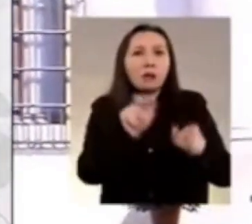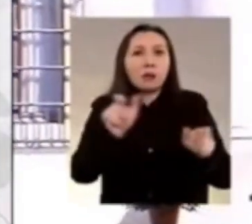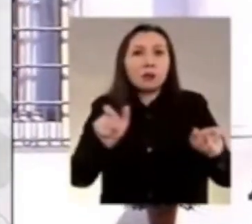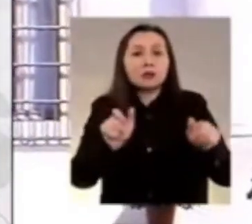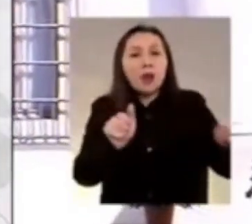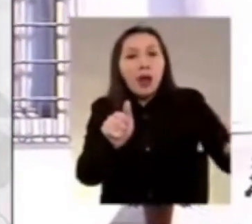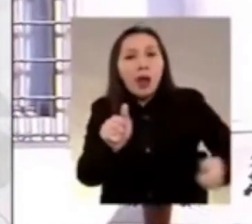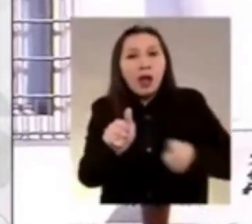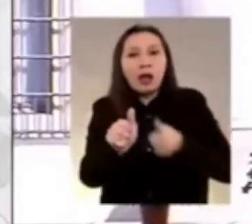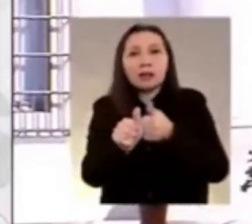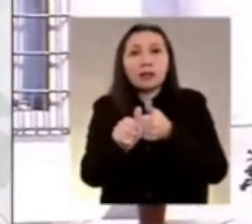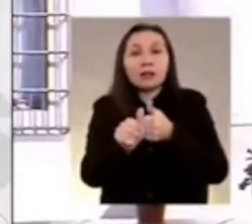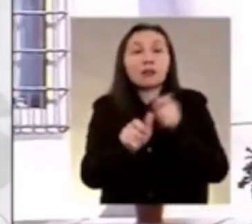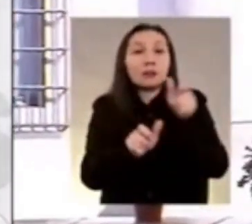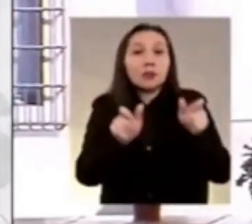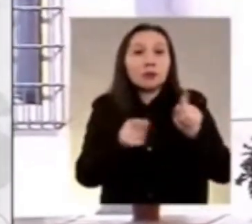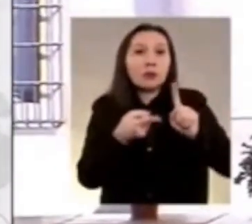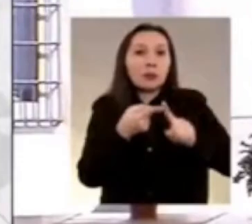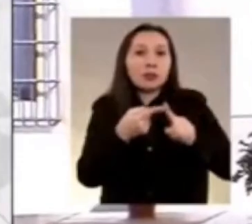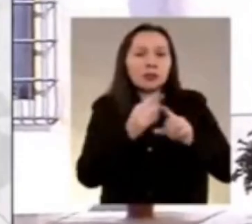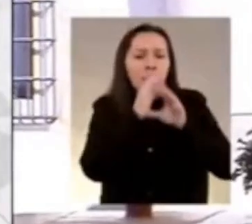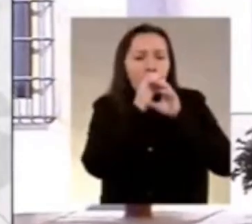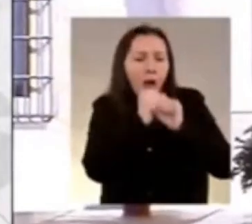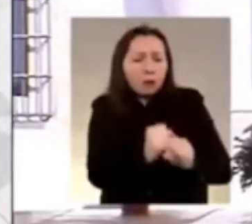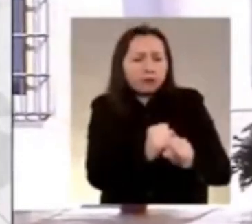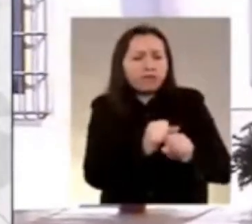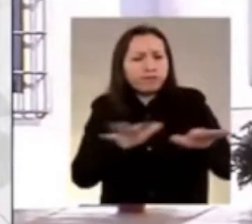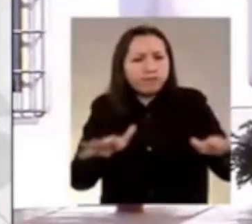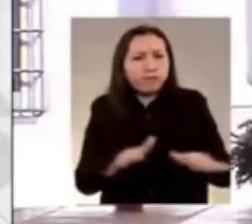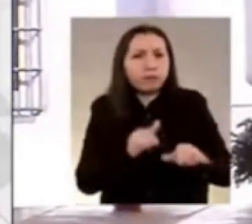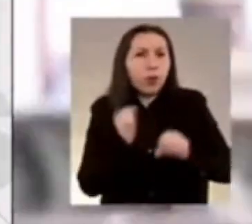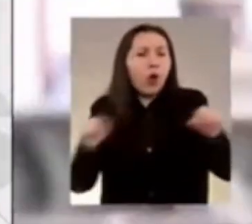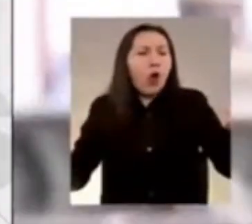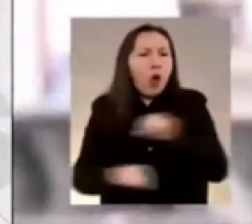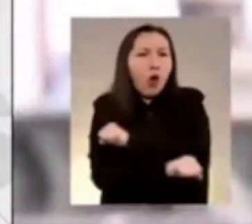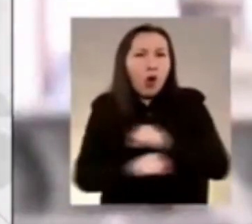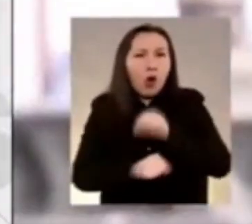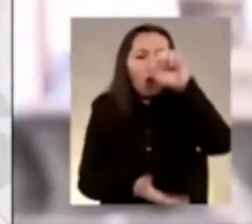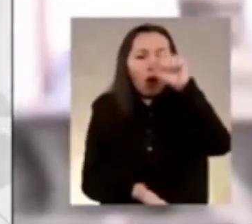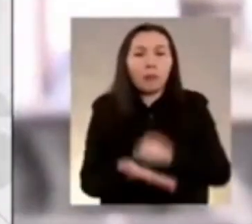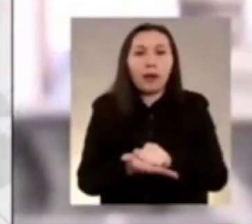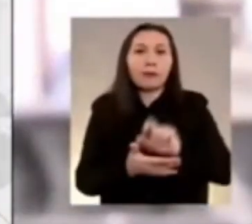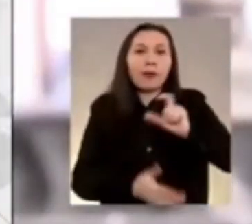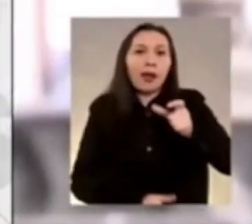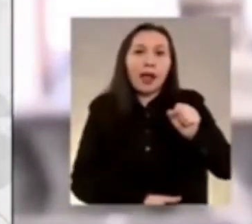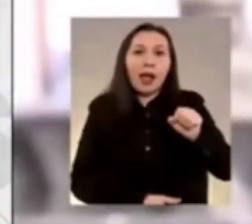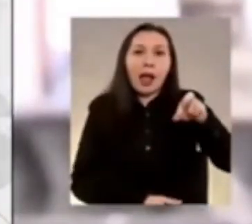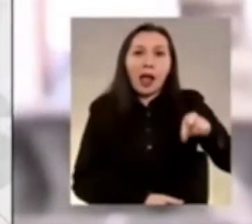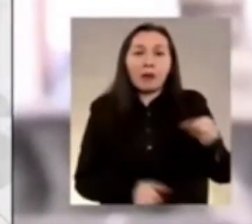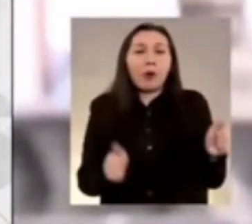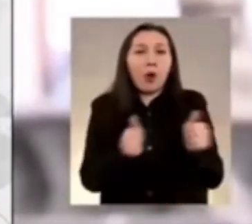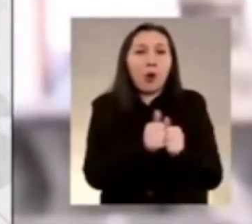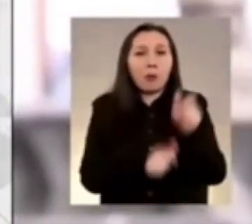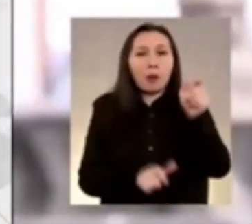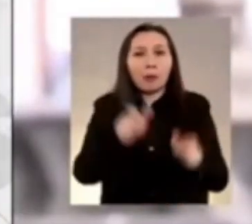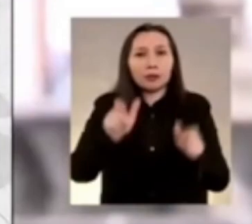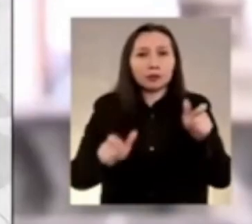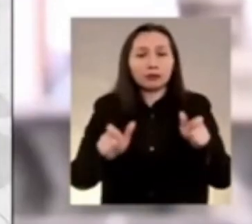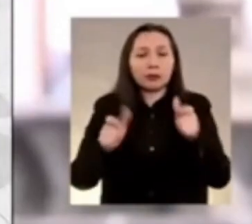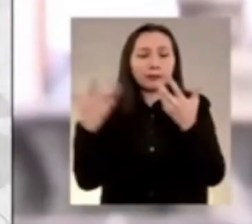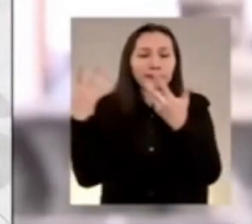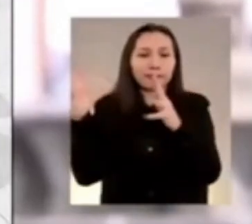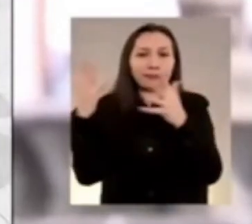esos asesores, a aquellos que fueron parte de la resistencia del golpe, a los GAP que lo acompañaron.